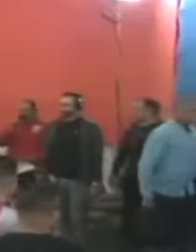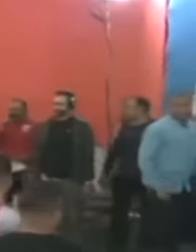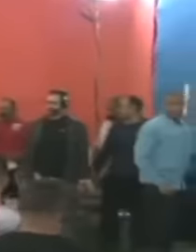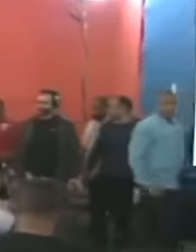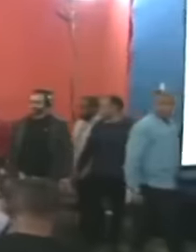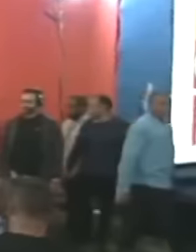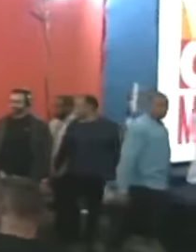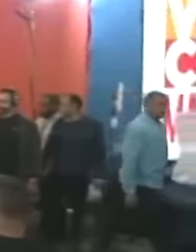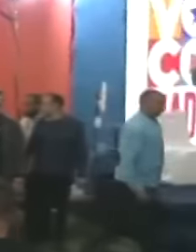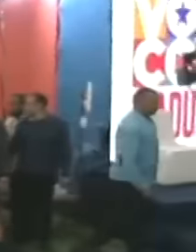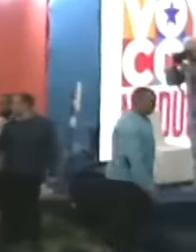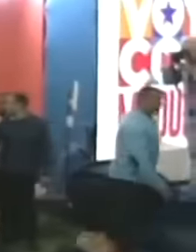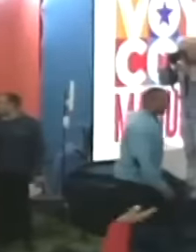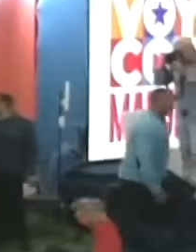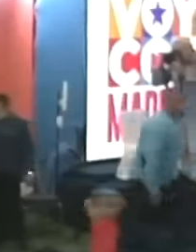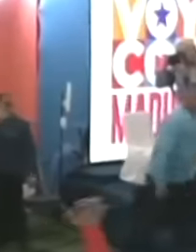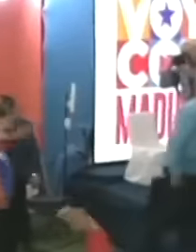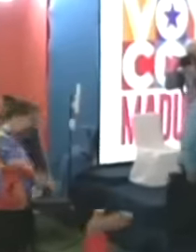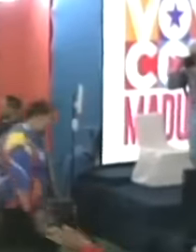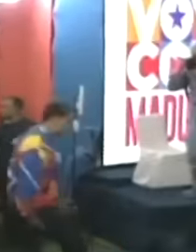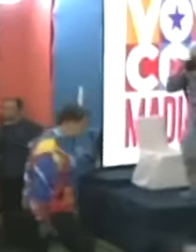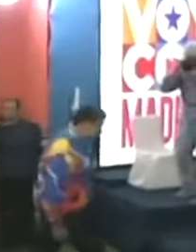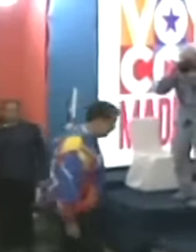bolivariana de Venezuela